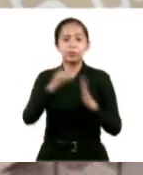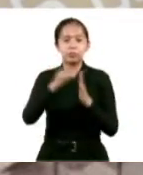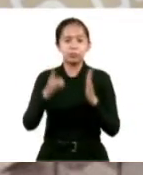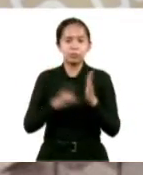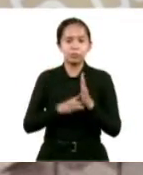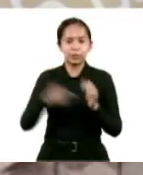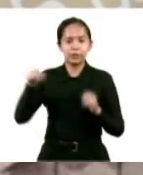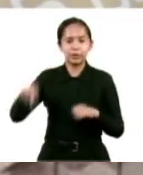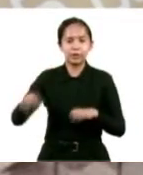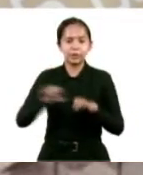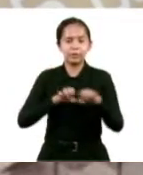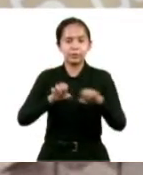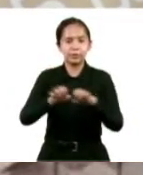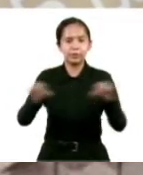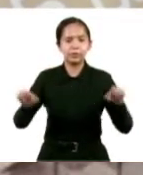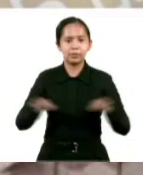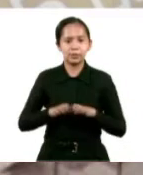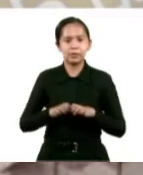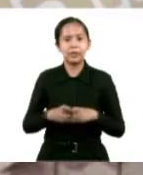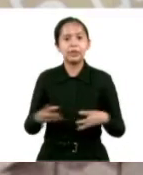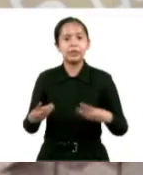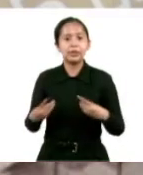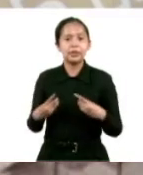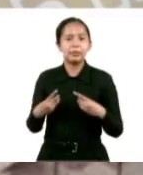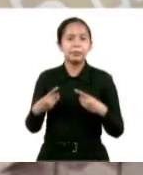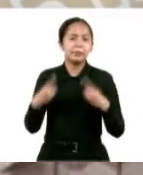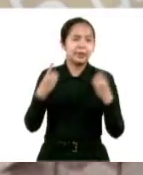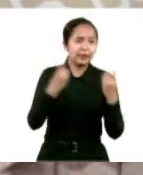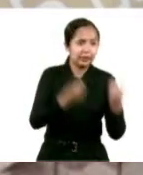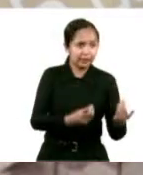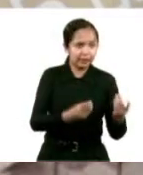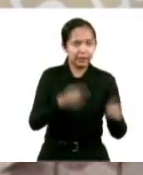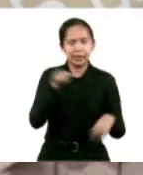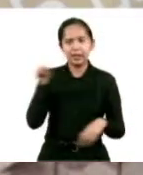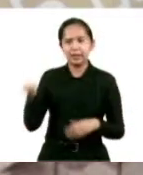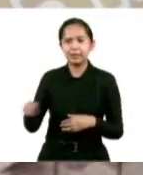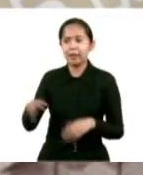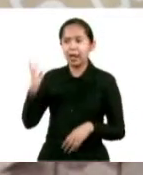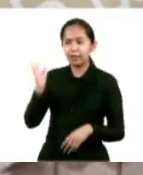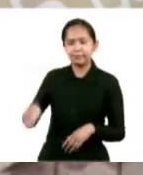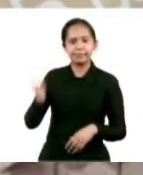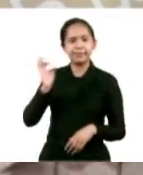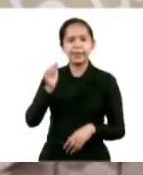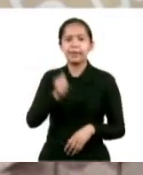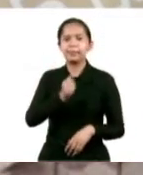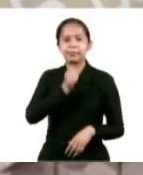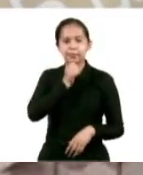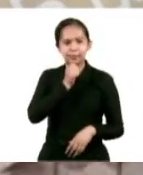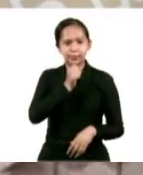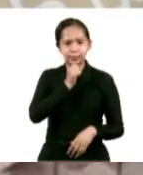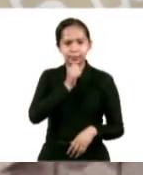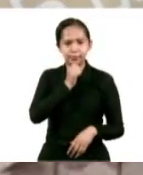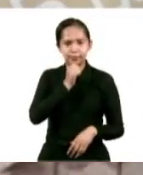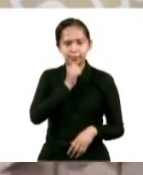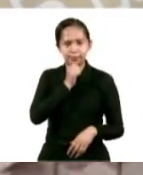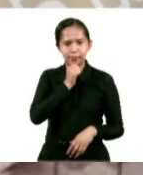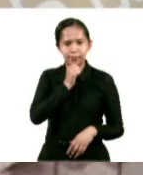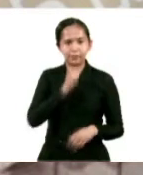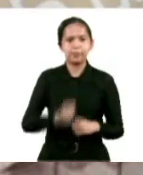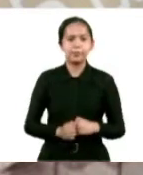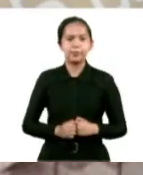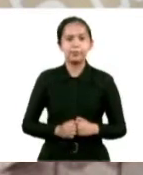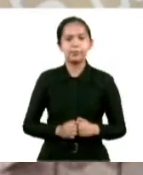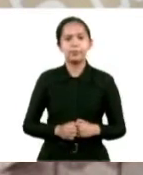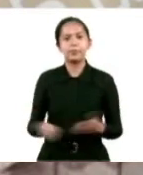empresa, hasta el momento, no ha sido considerado como aceptado formalmente por la Secretaría de Gestión Integral de Riesgo y